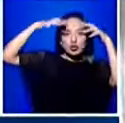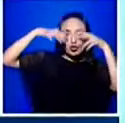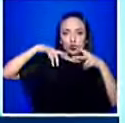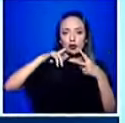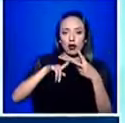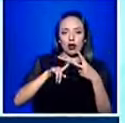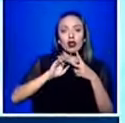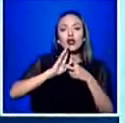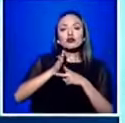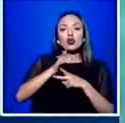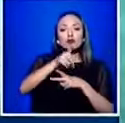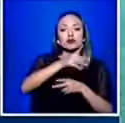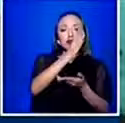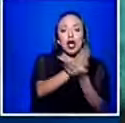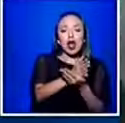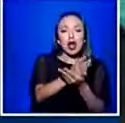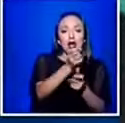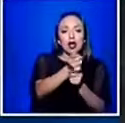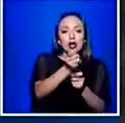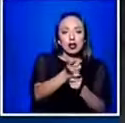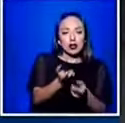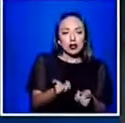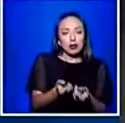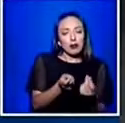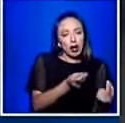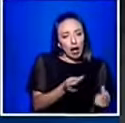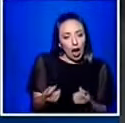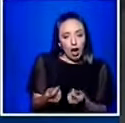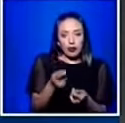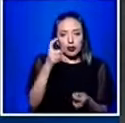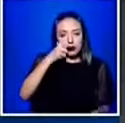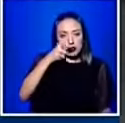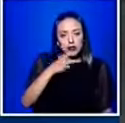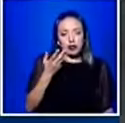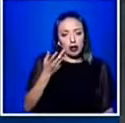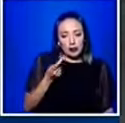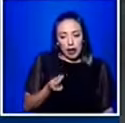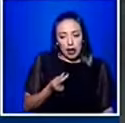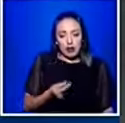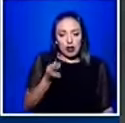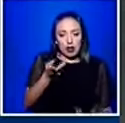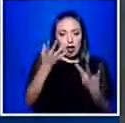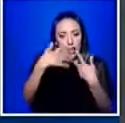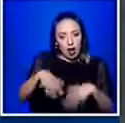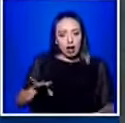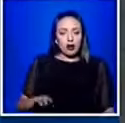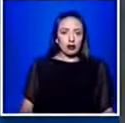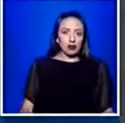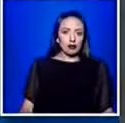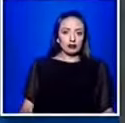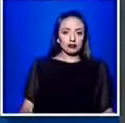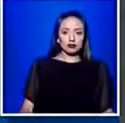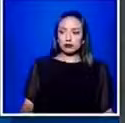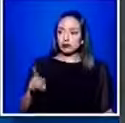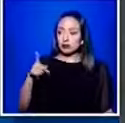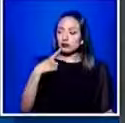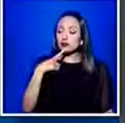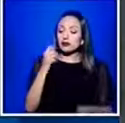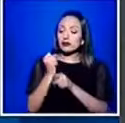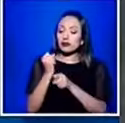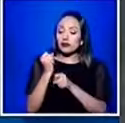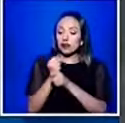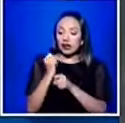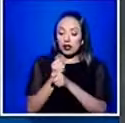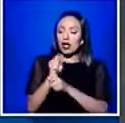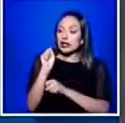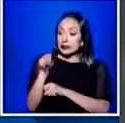después se va a paralizar de pronto el trabajo. Sí, sería un poquito más que lo pongan, pues, de ganas. Como dice, para los trabajos, ¿no? Sí